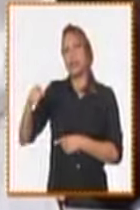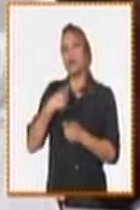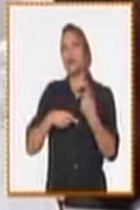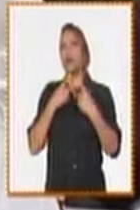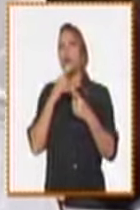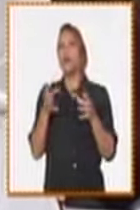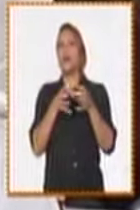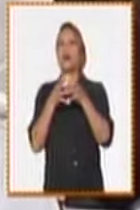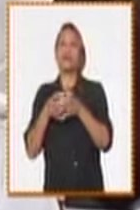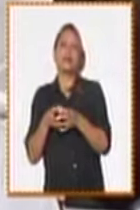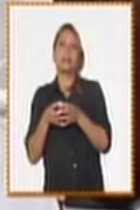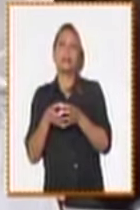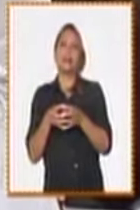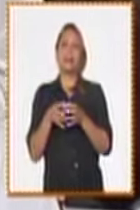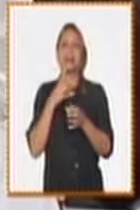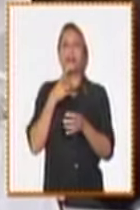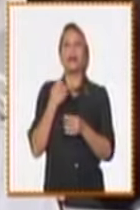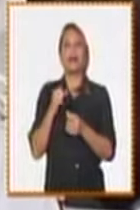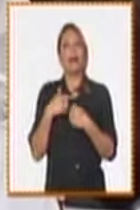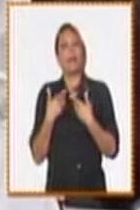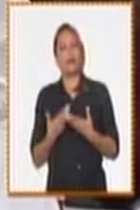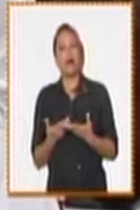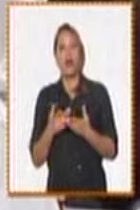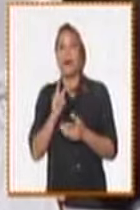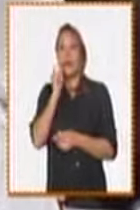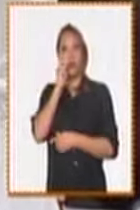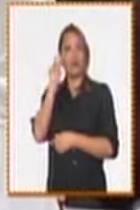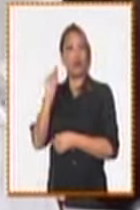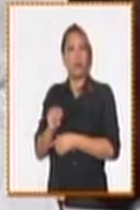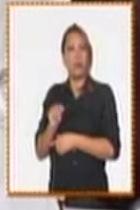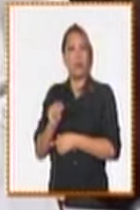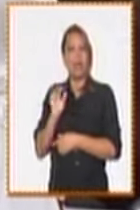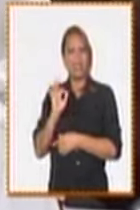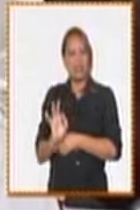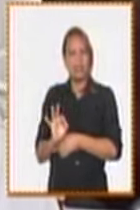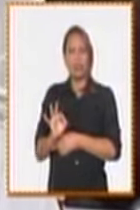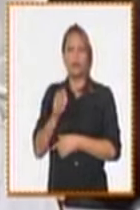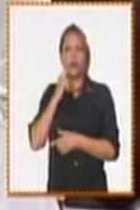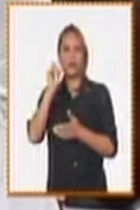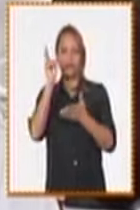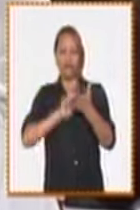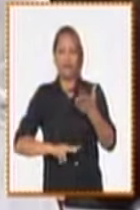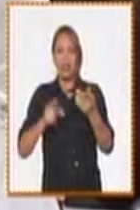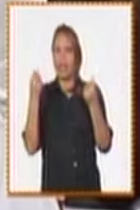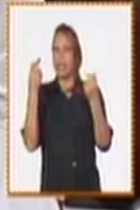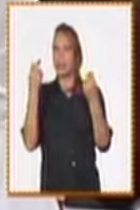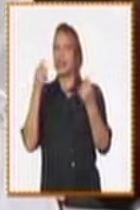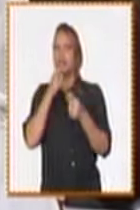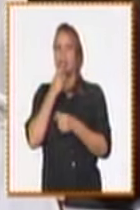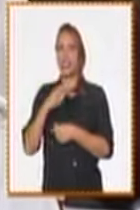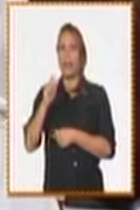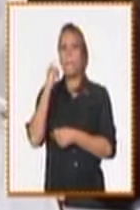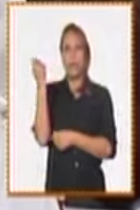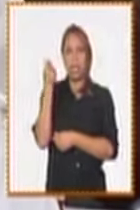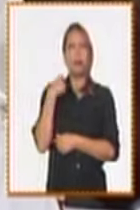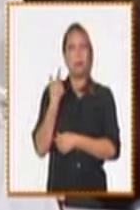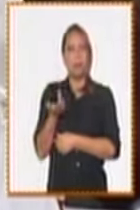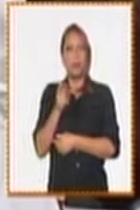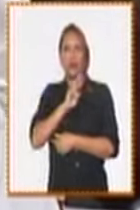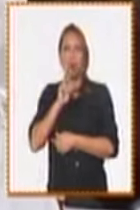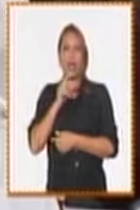guerra porque está arruinado. Pero estos hombres no estaban arruinados. Cuando usted revisa la fortuna de Céspedes, cuando usted revisa la fortuna de